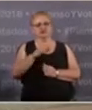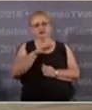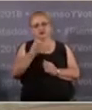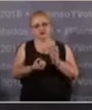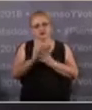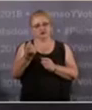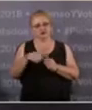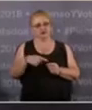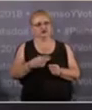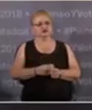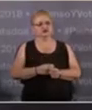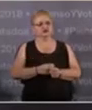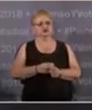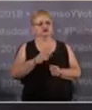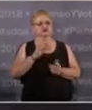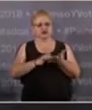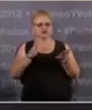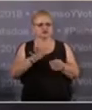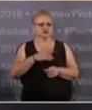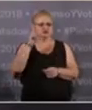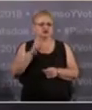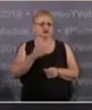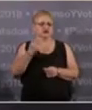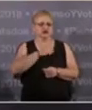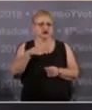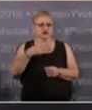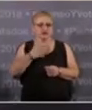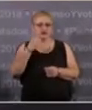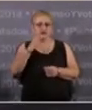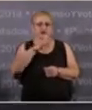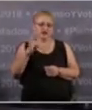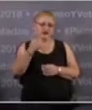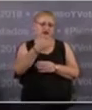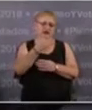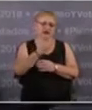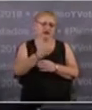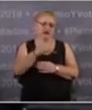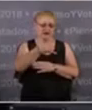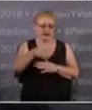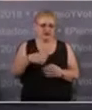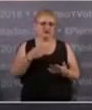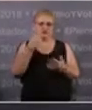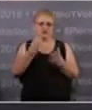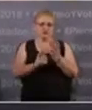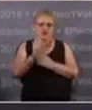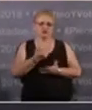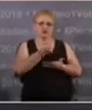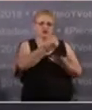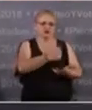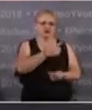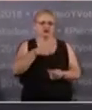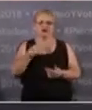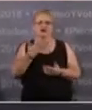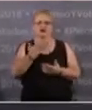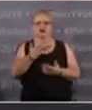Gracias. Por supuesto que debe haber una reingeniería institucional, debe haber un nuevo arreglo presupuestario, debe haber una